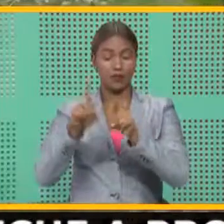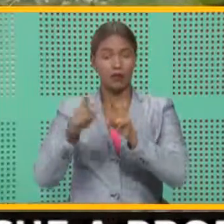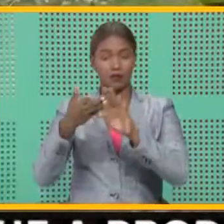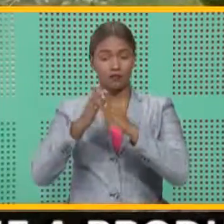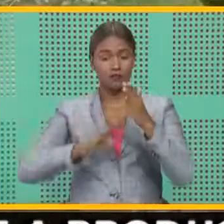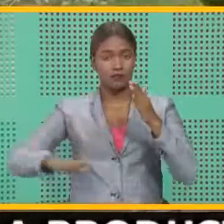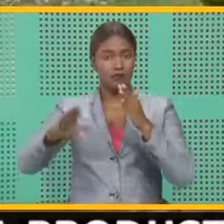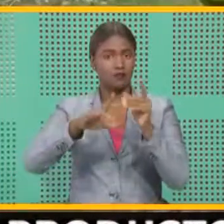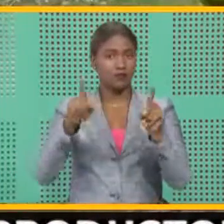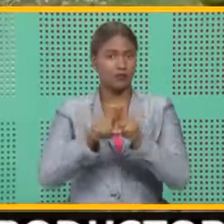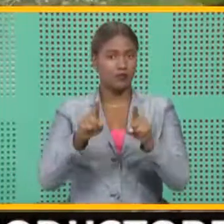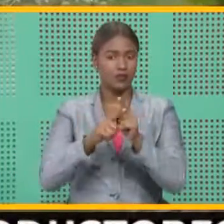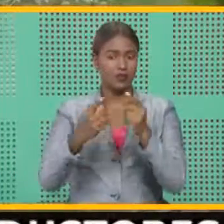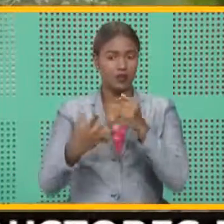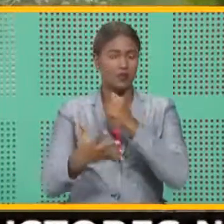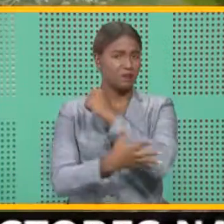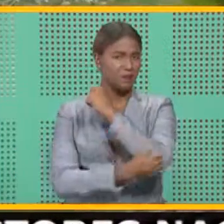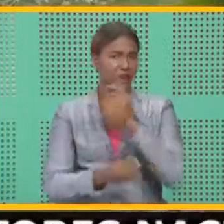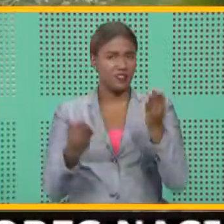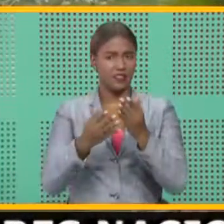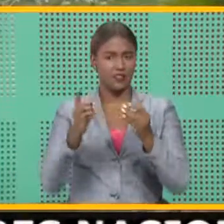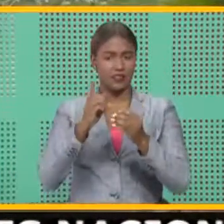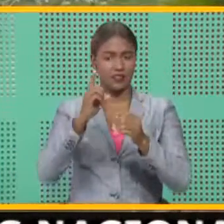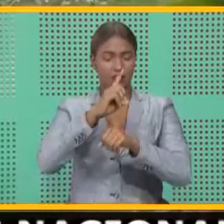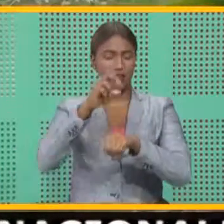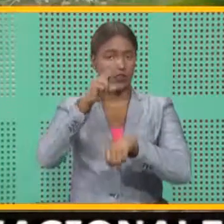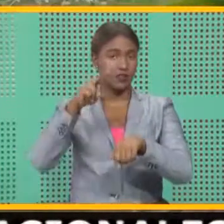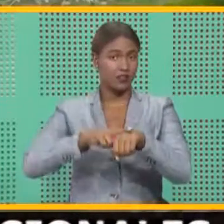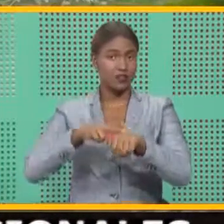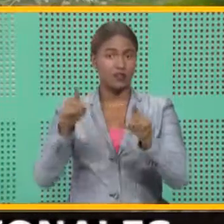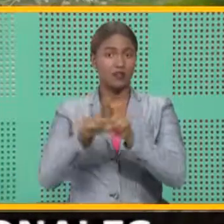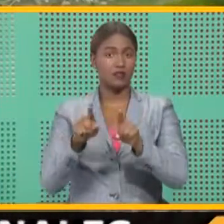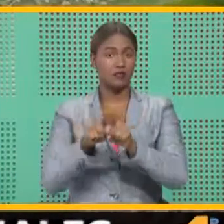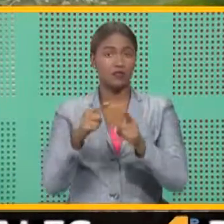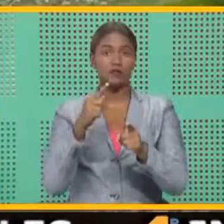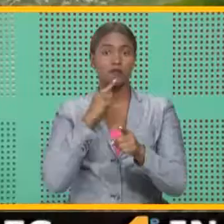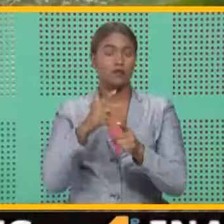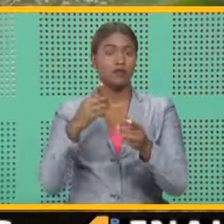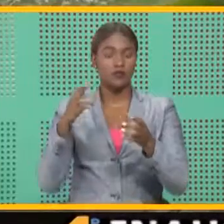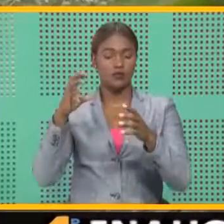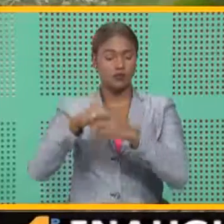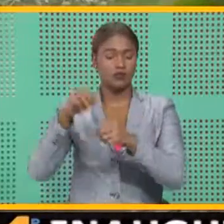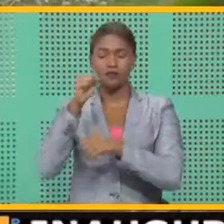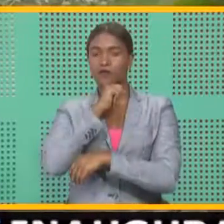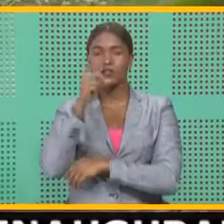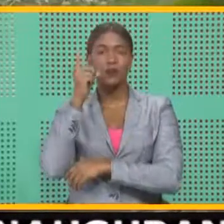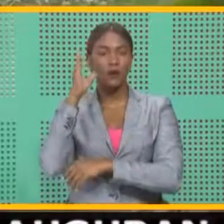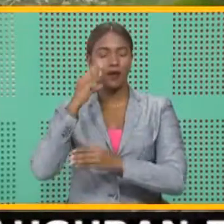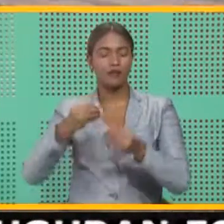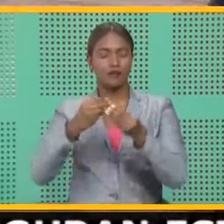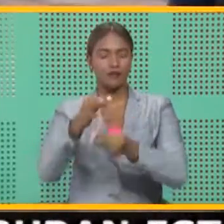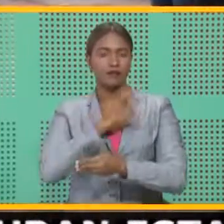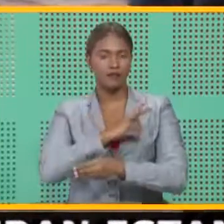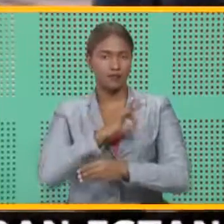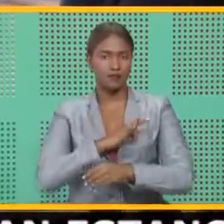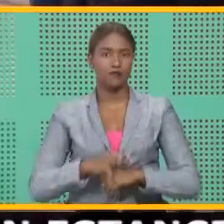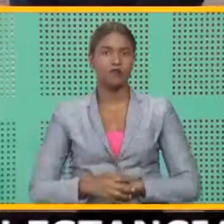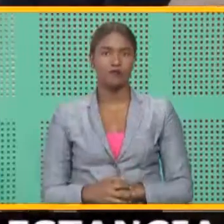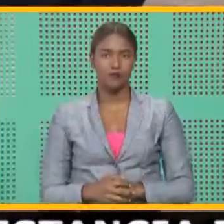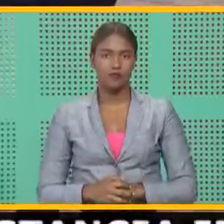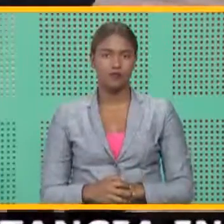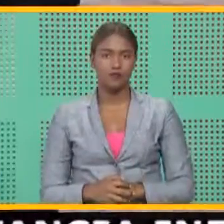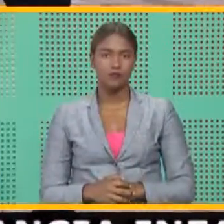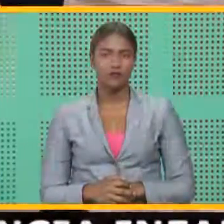barrios empobrecidos del Distrito Nacional y de Santo Domingo serán beneficiados.